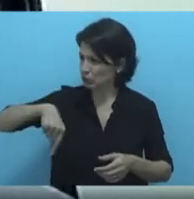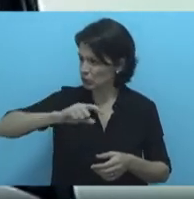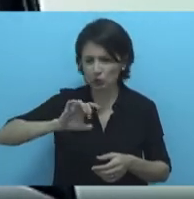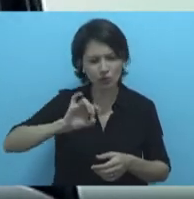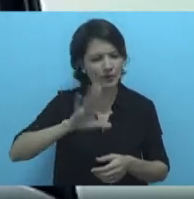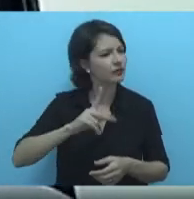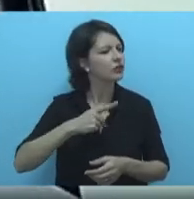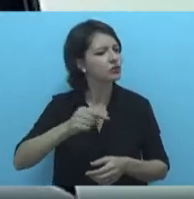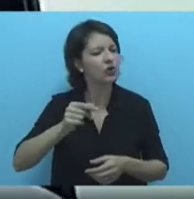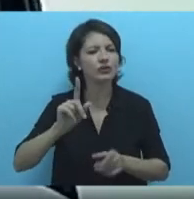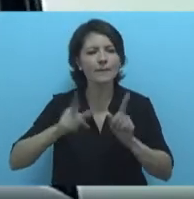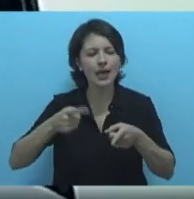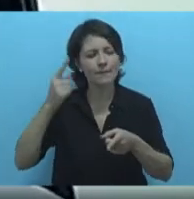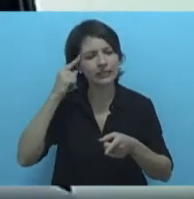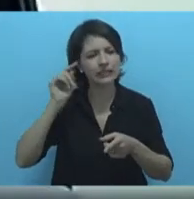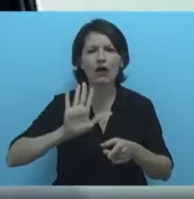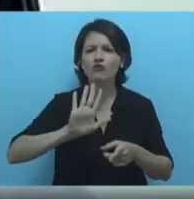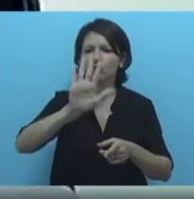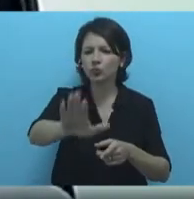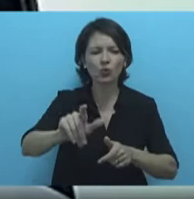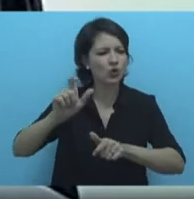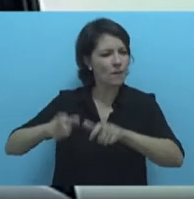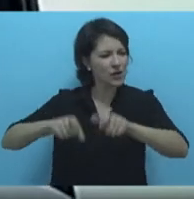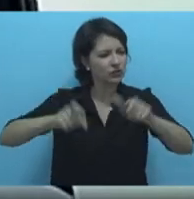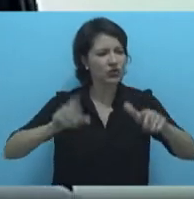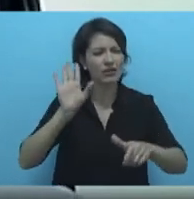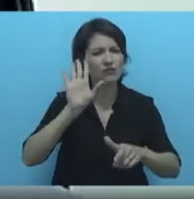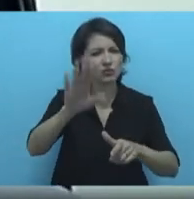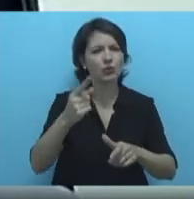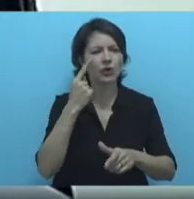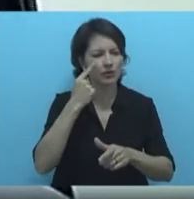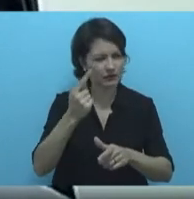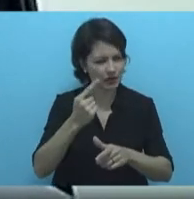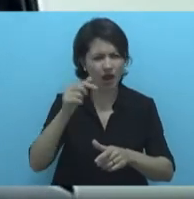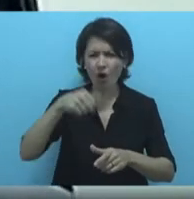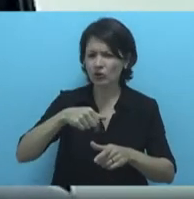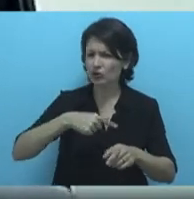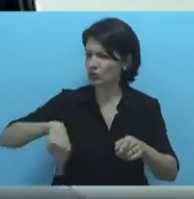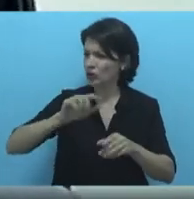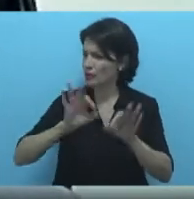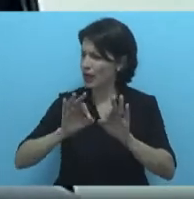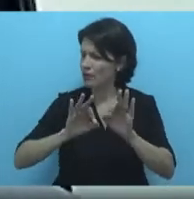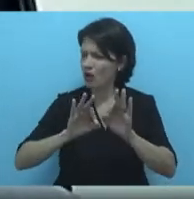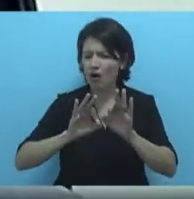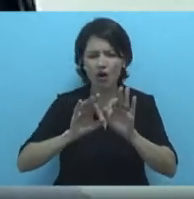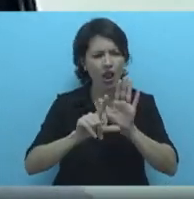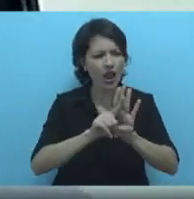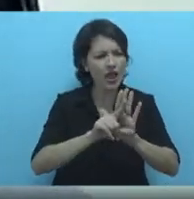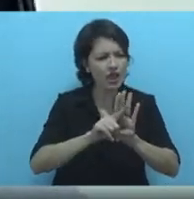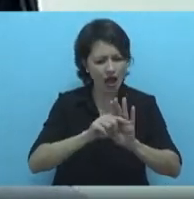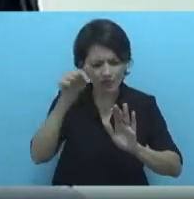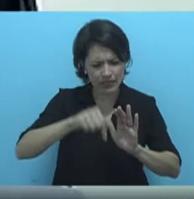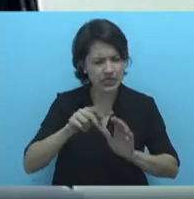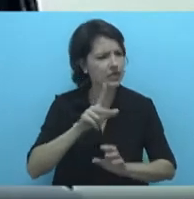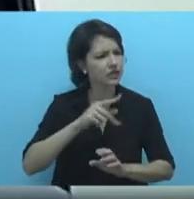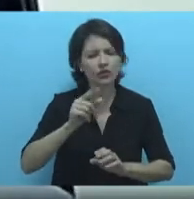duda diputados y diputadas hoy estamos legislando no solamente para hoy sino también estamos legislando para